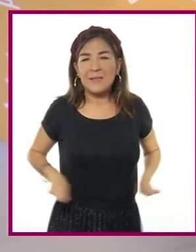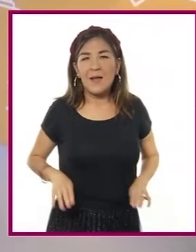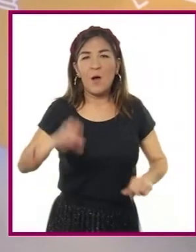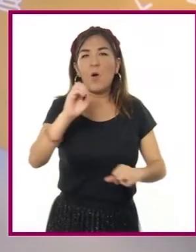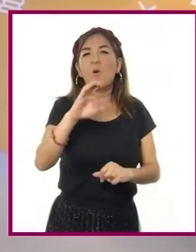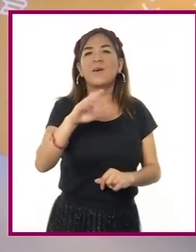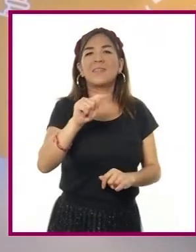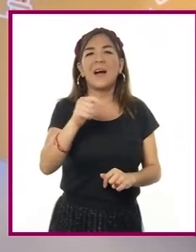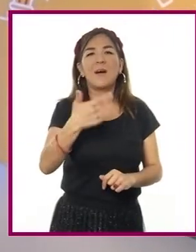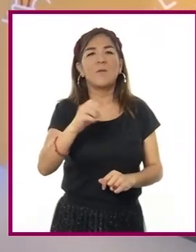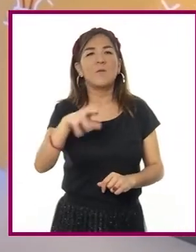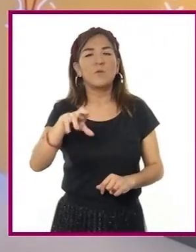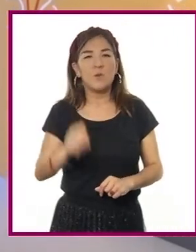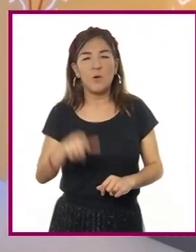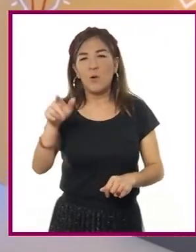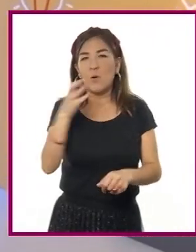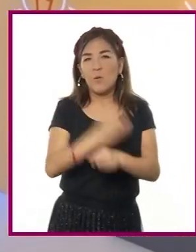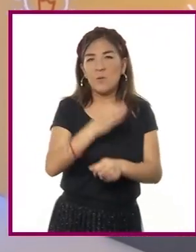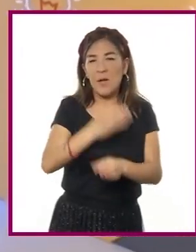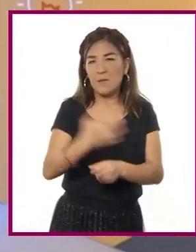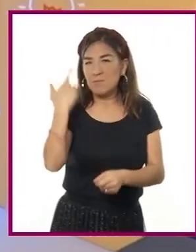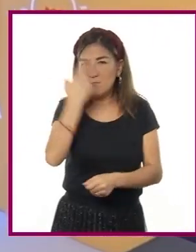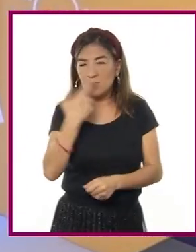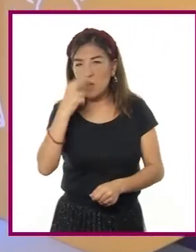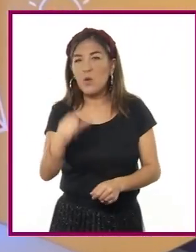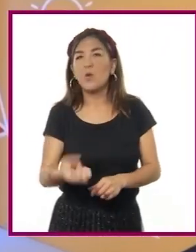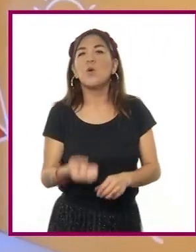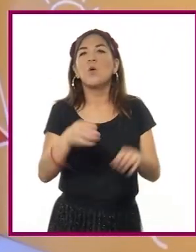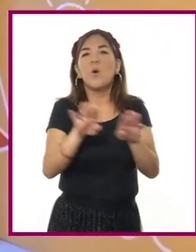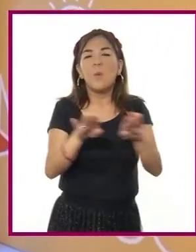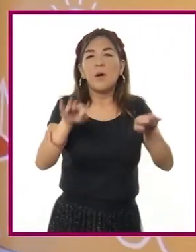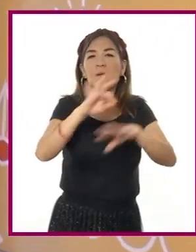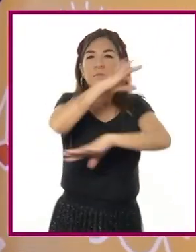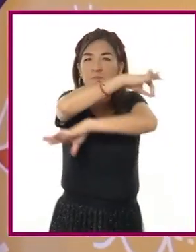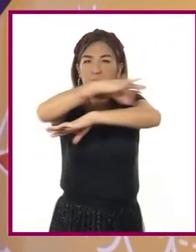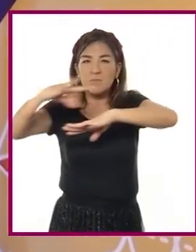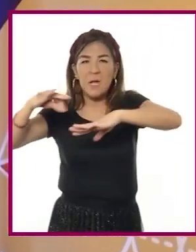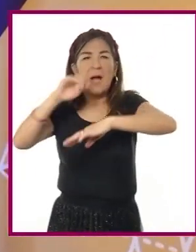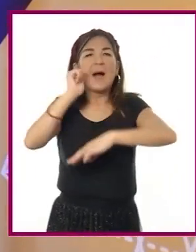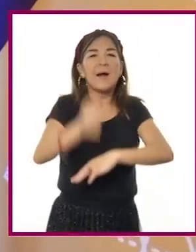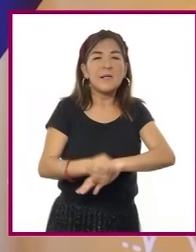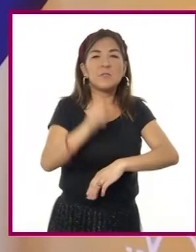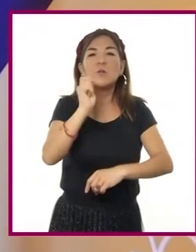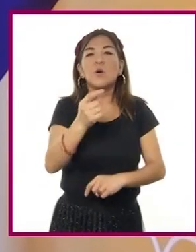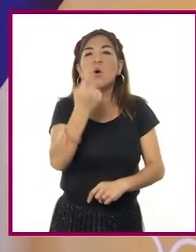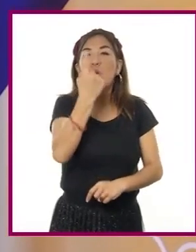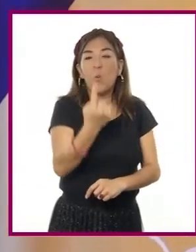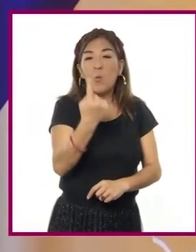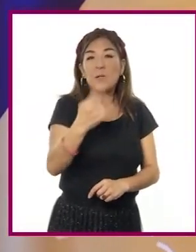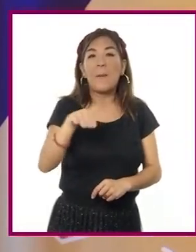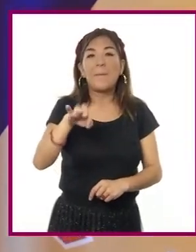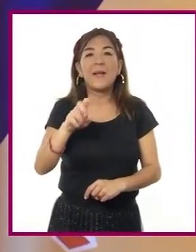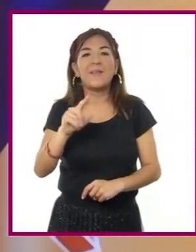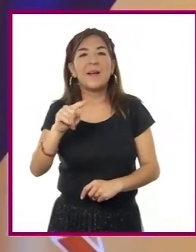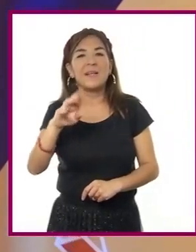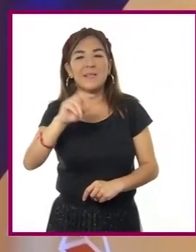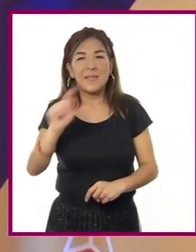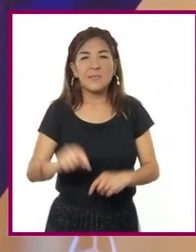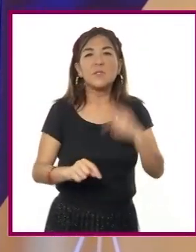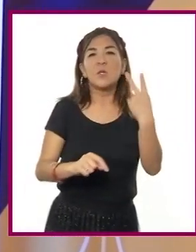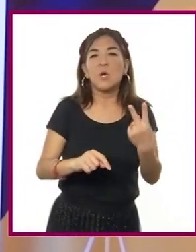regular que podemos dibujar con un mínimo de trazos, porque solo se precisa de una mediatriz y 2